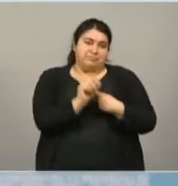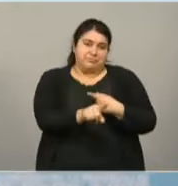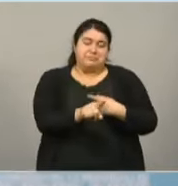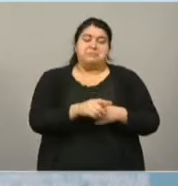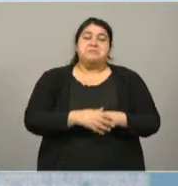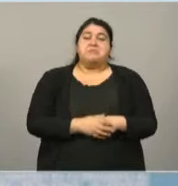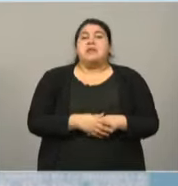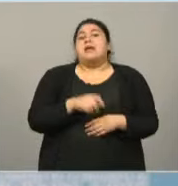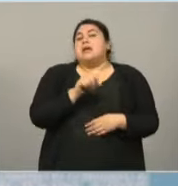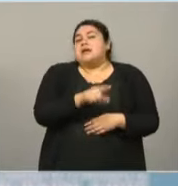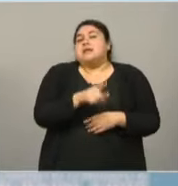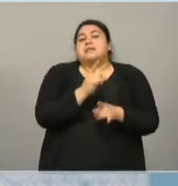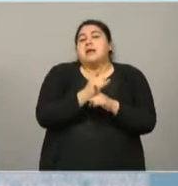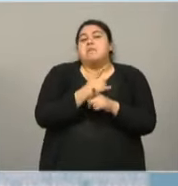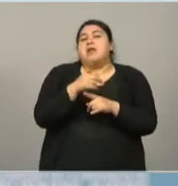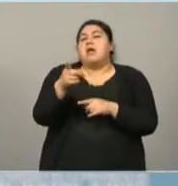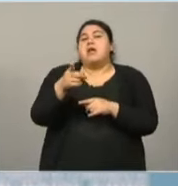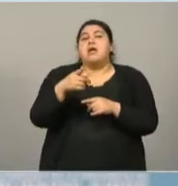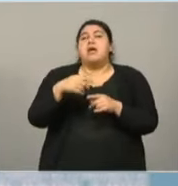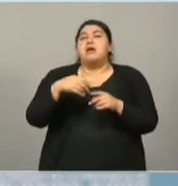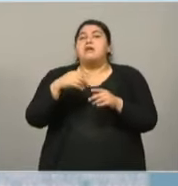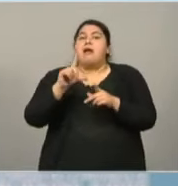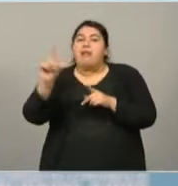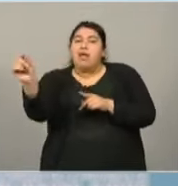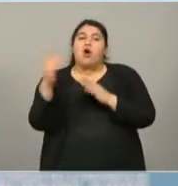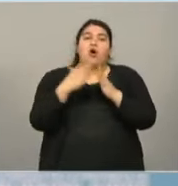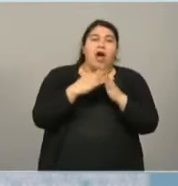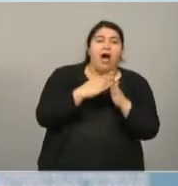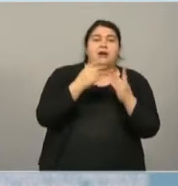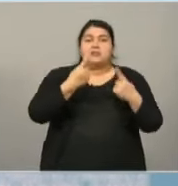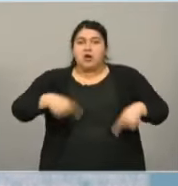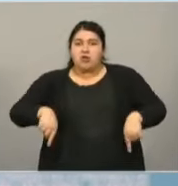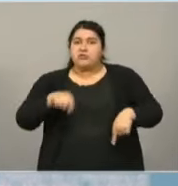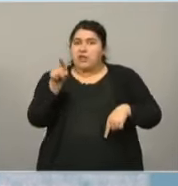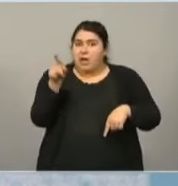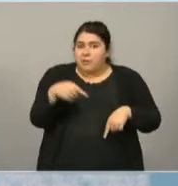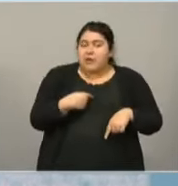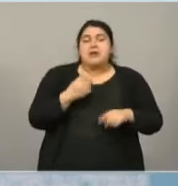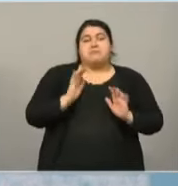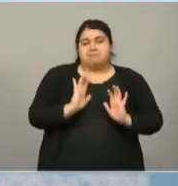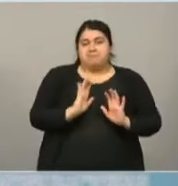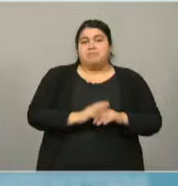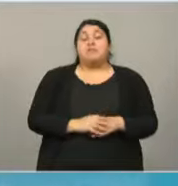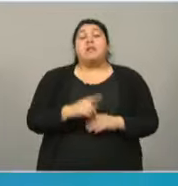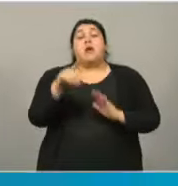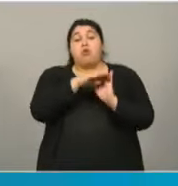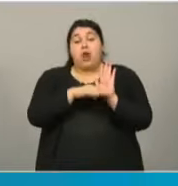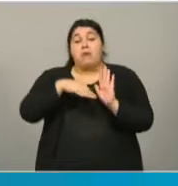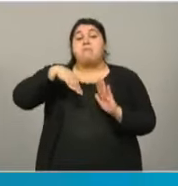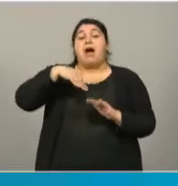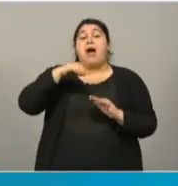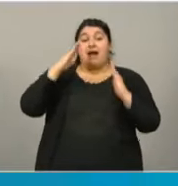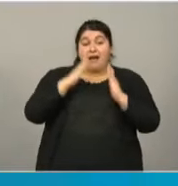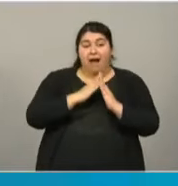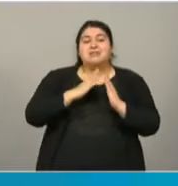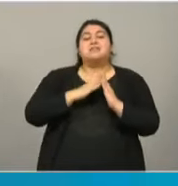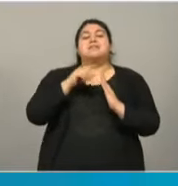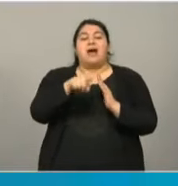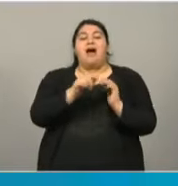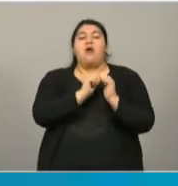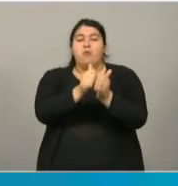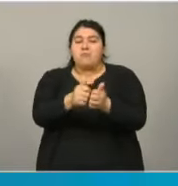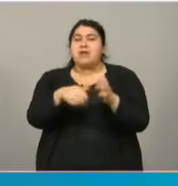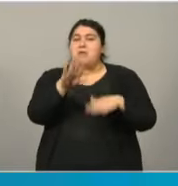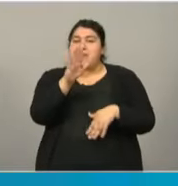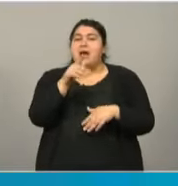naturalmente están fuera de de su lugar de de origen el programa casa que tiene que ver con el acompañamiento de las